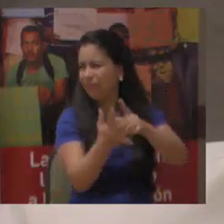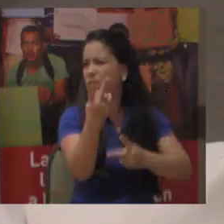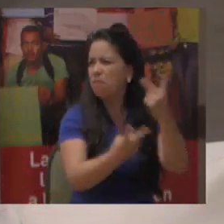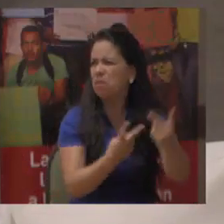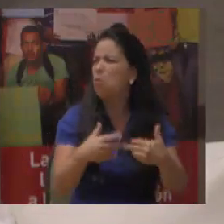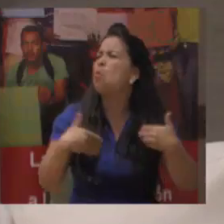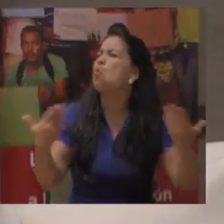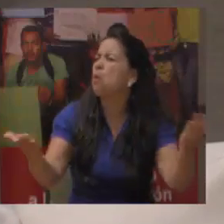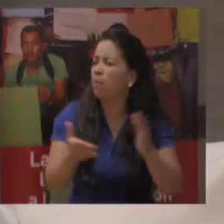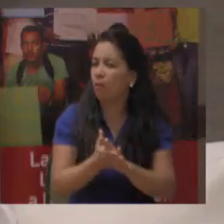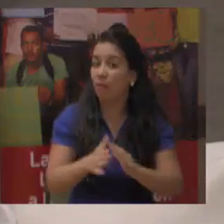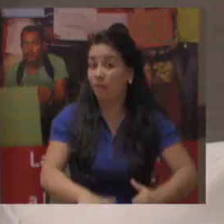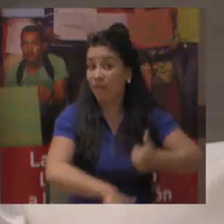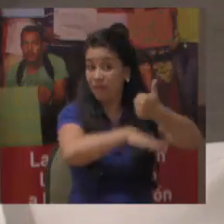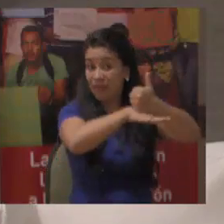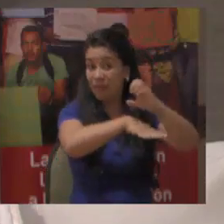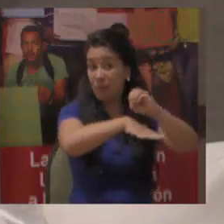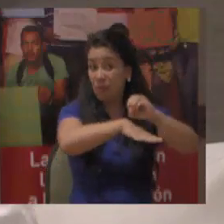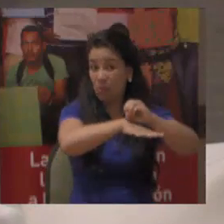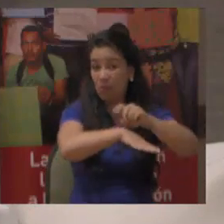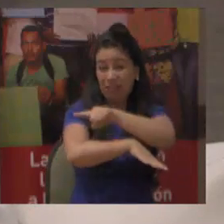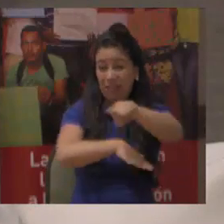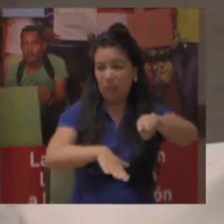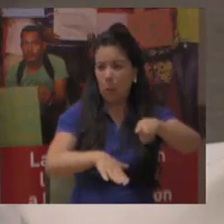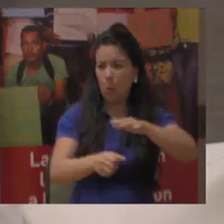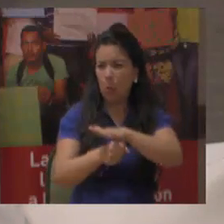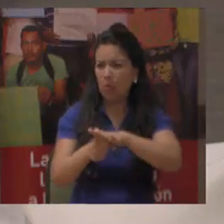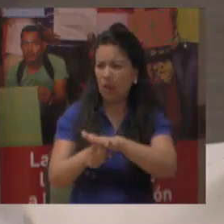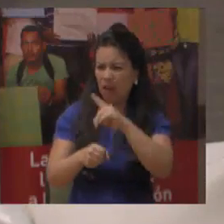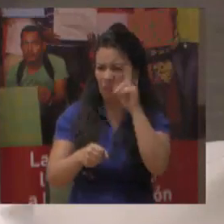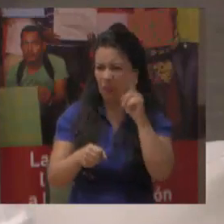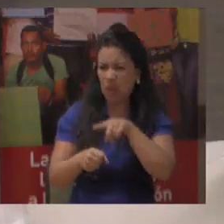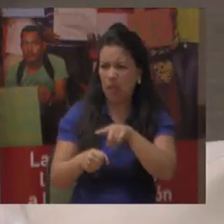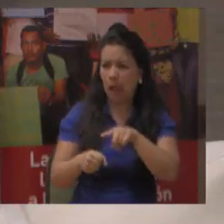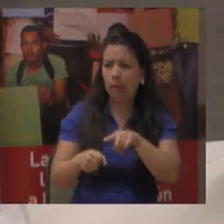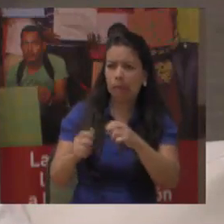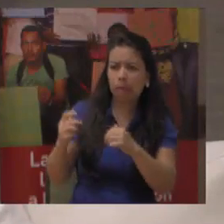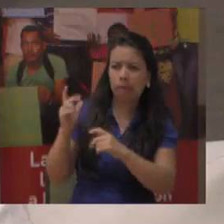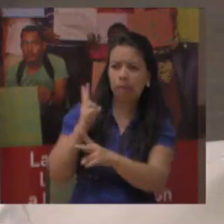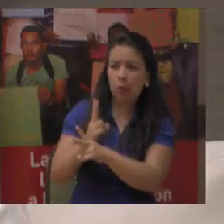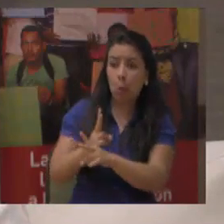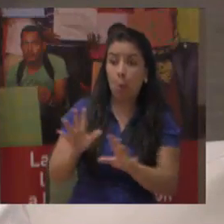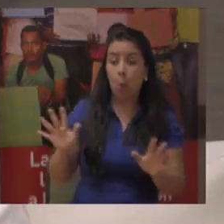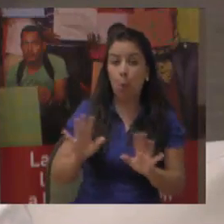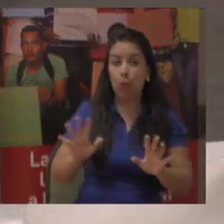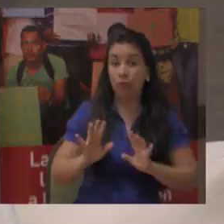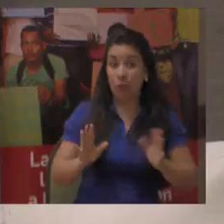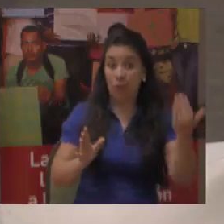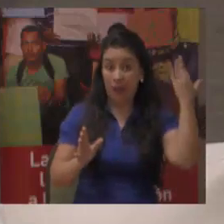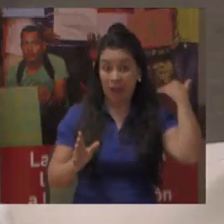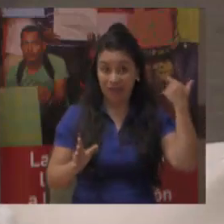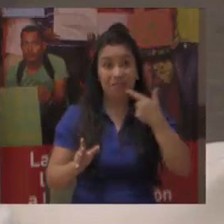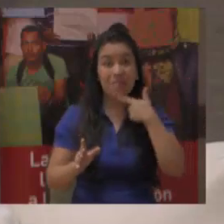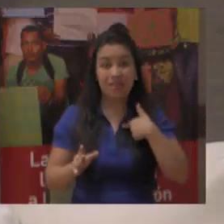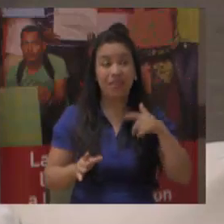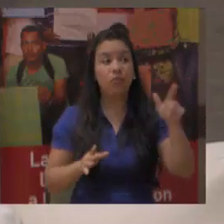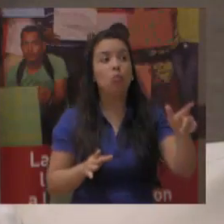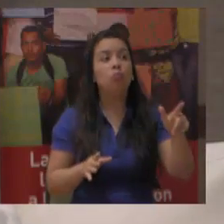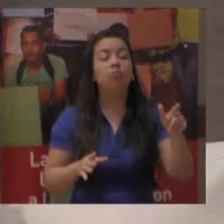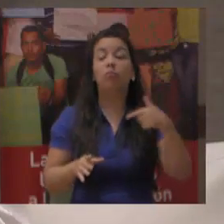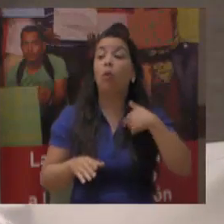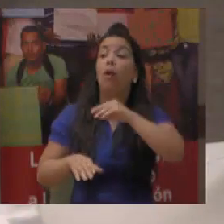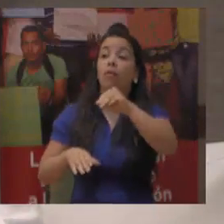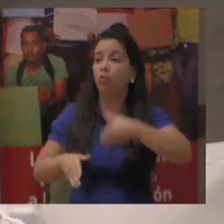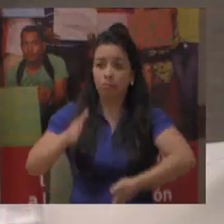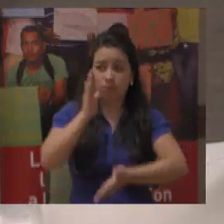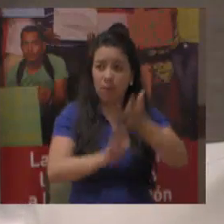las organizaciones nunca va donde es maluco. Si yo decía que me iba para apartado o para Mitú, me iba solo.